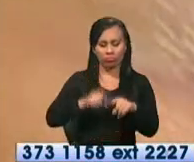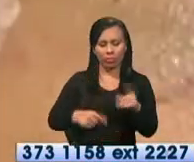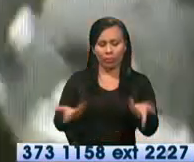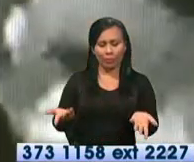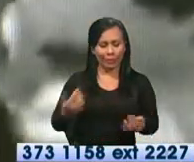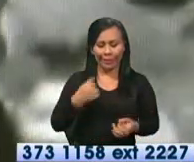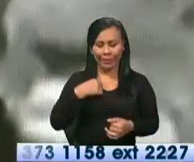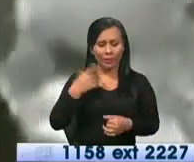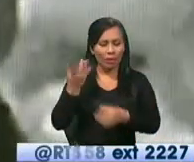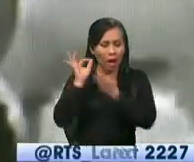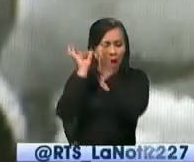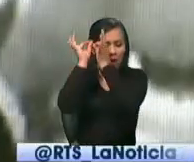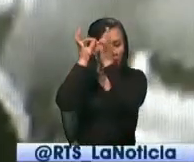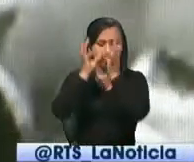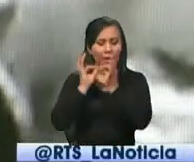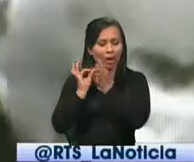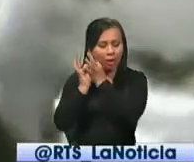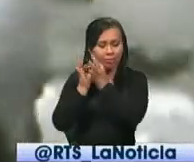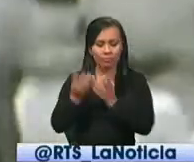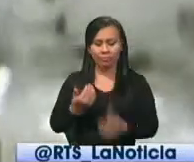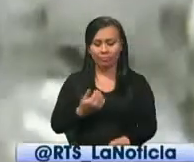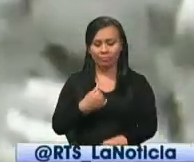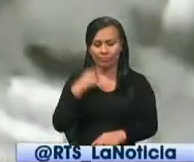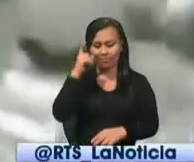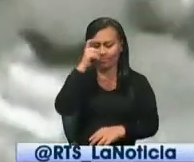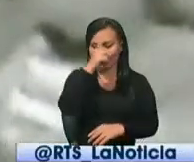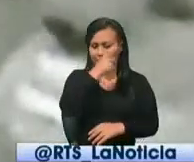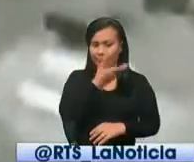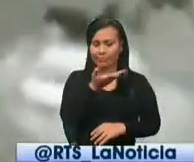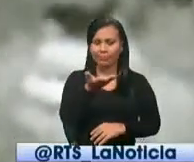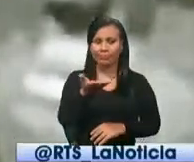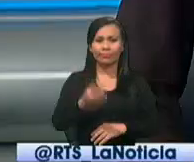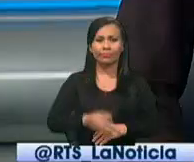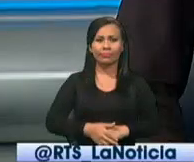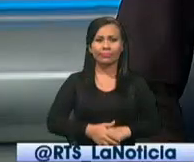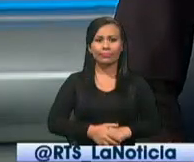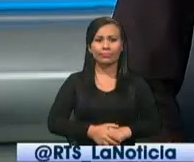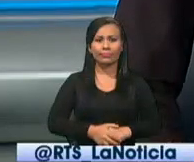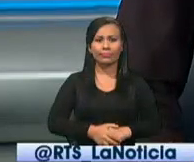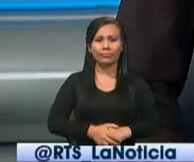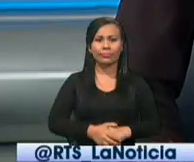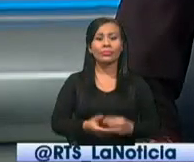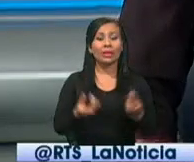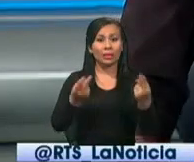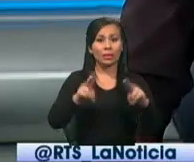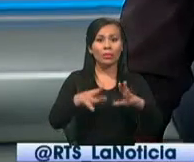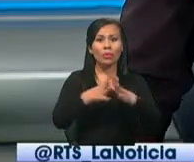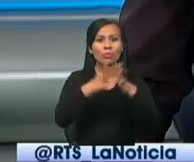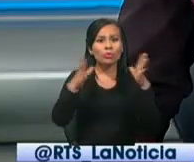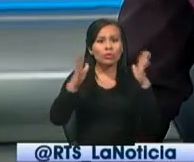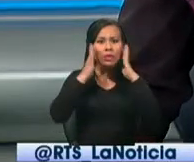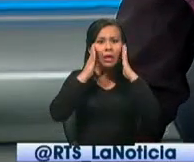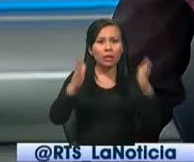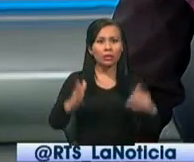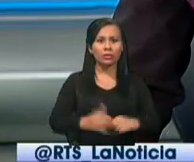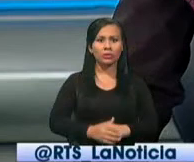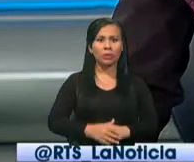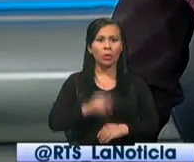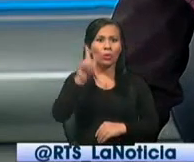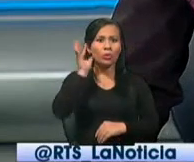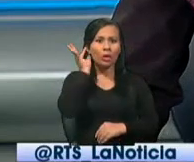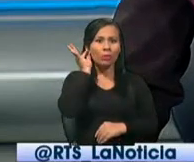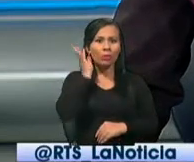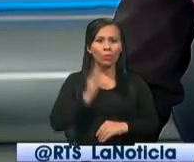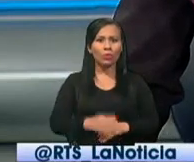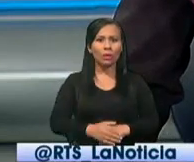toda mi vida. Informó Ítalo Ruiz. Y mucha atención, una mujer resultó herida en una